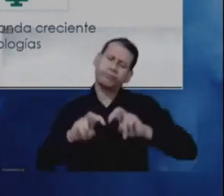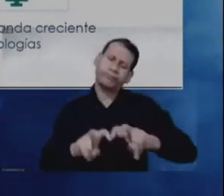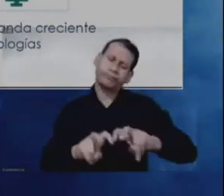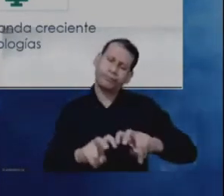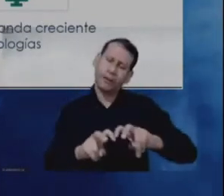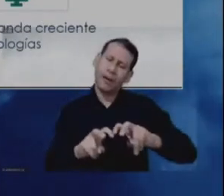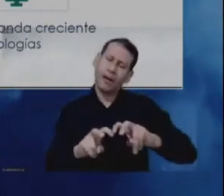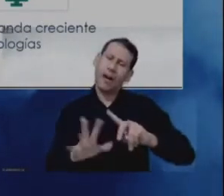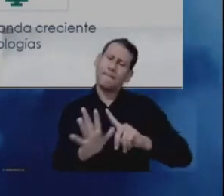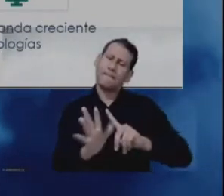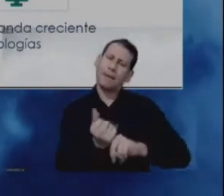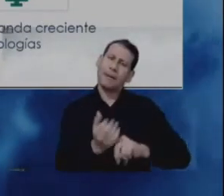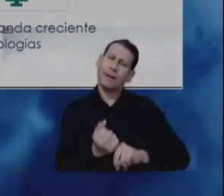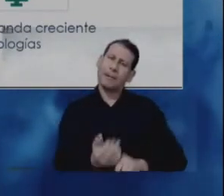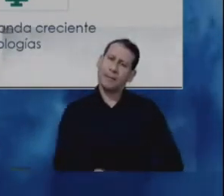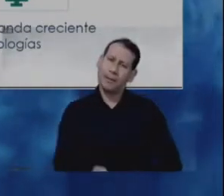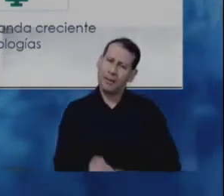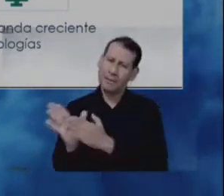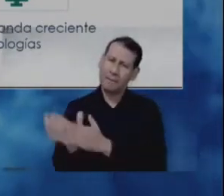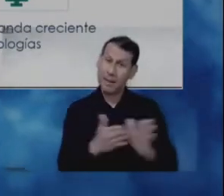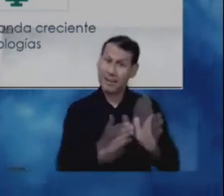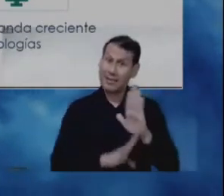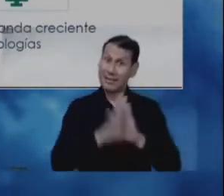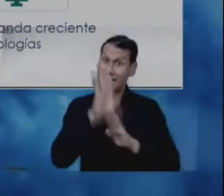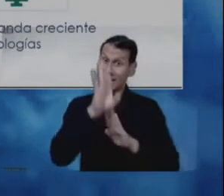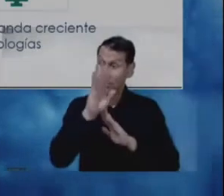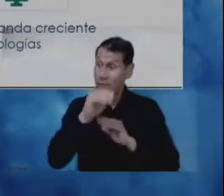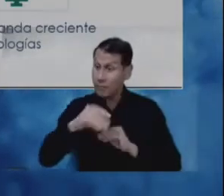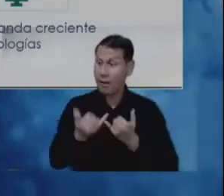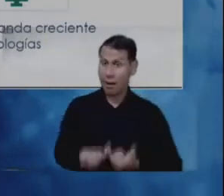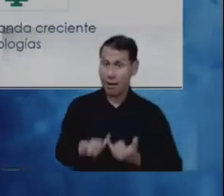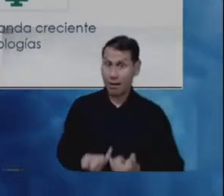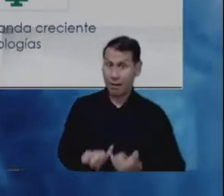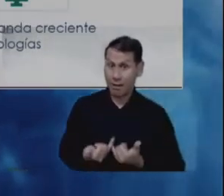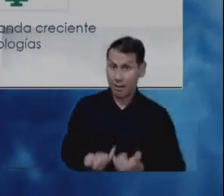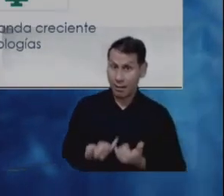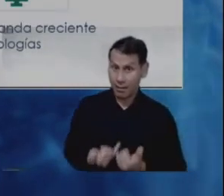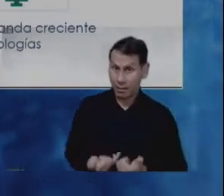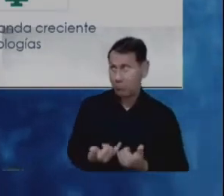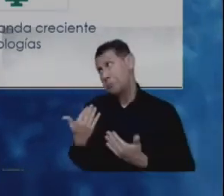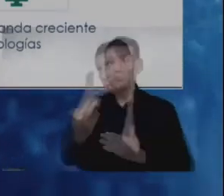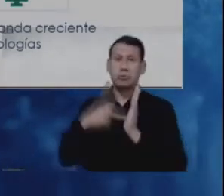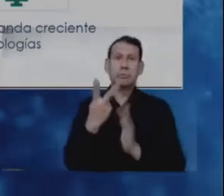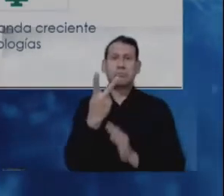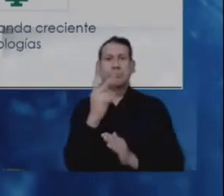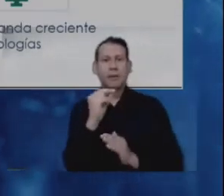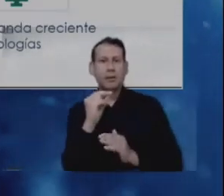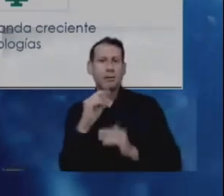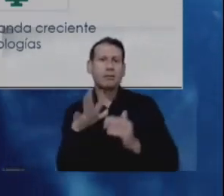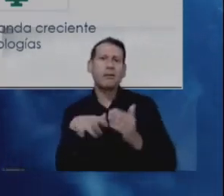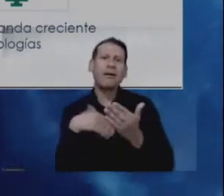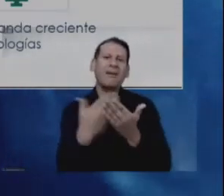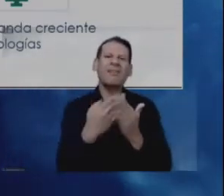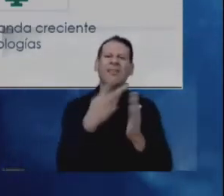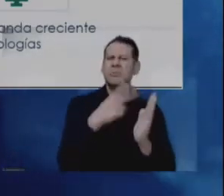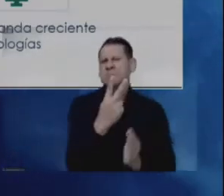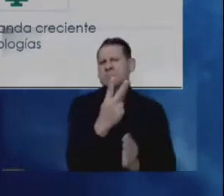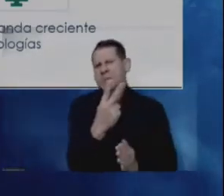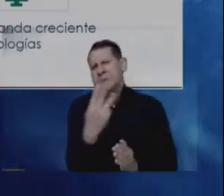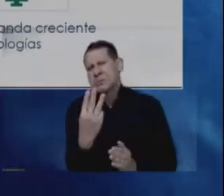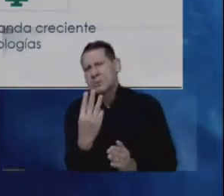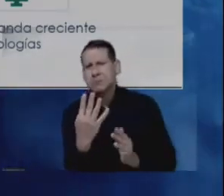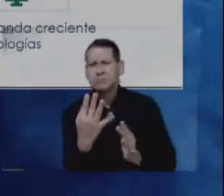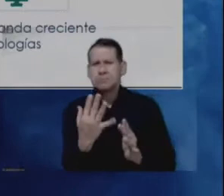planes de desarrollo territorial actuales, o sea, los que estamos hablando nosotros entre 2020 y 2023, incluyeron una mayor cantidad